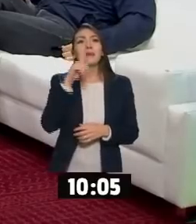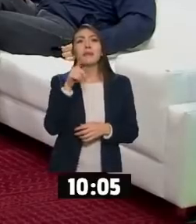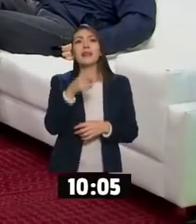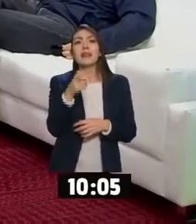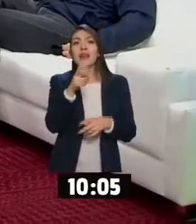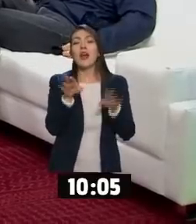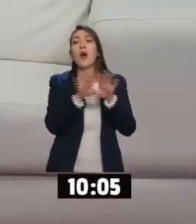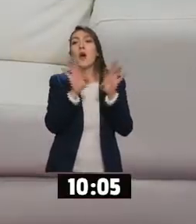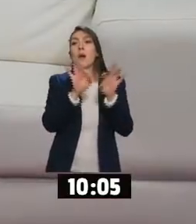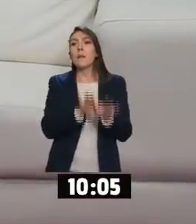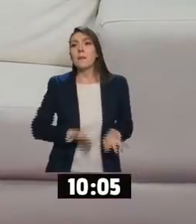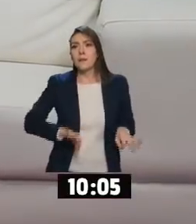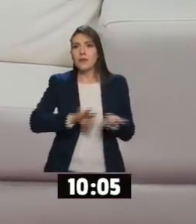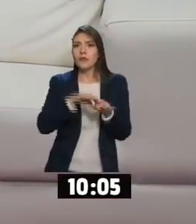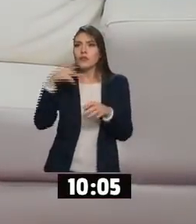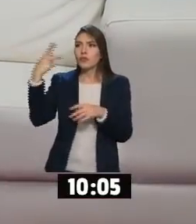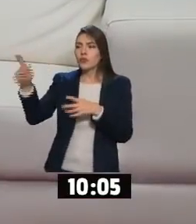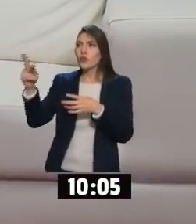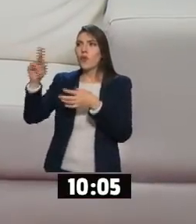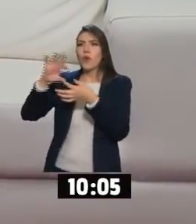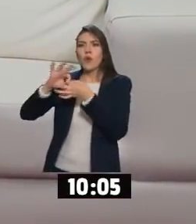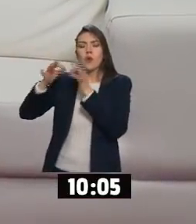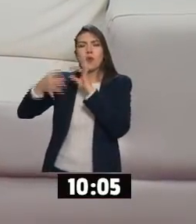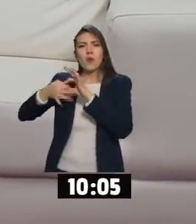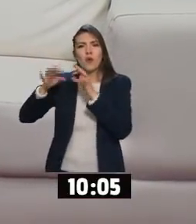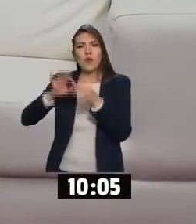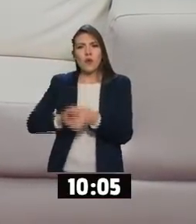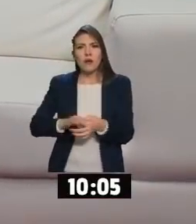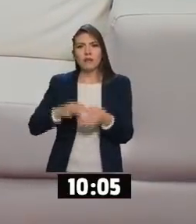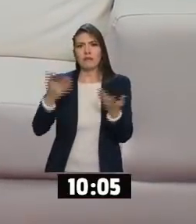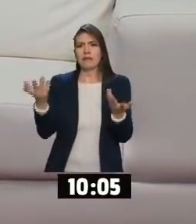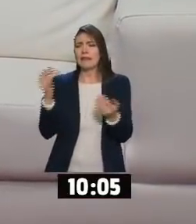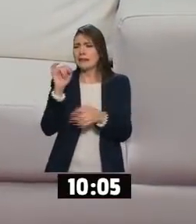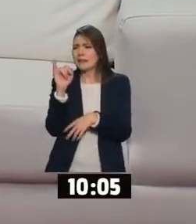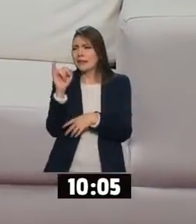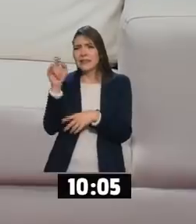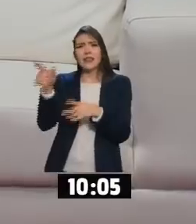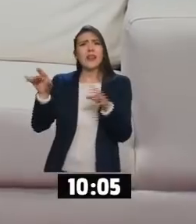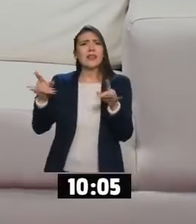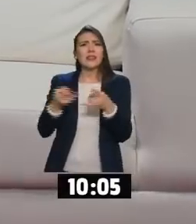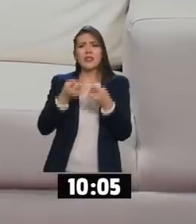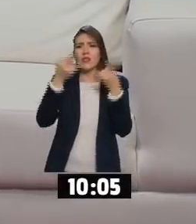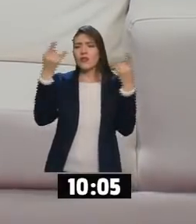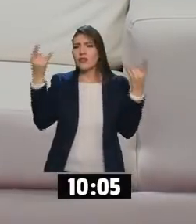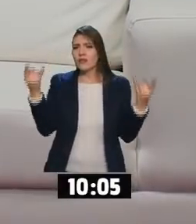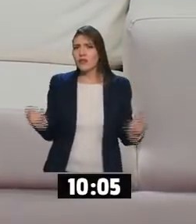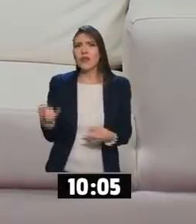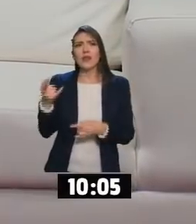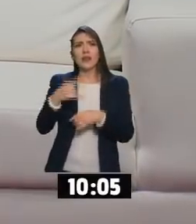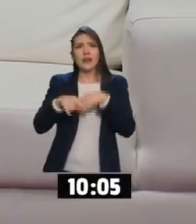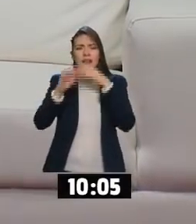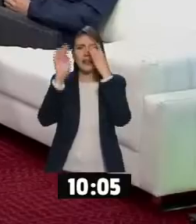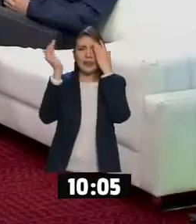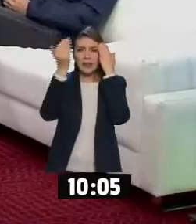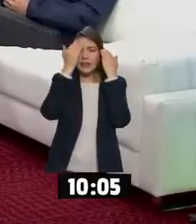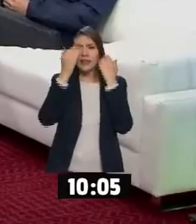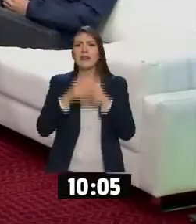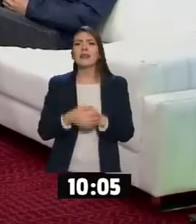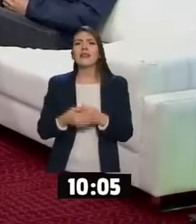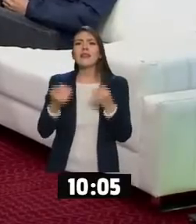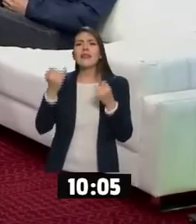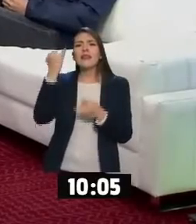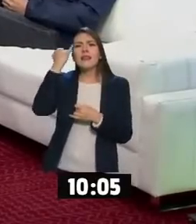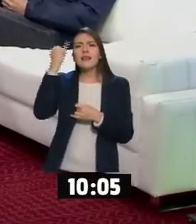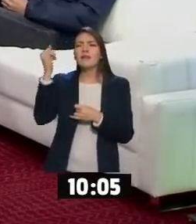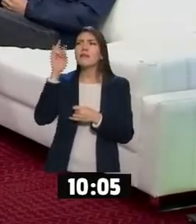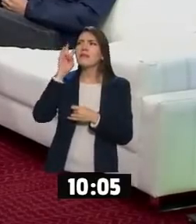referente olímpico nacional, va a ser histórico. Mundial, y de una competidora que no conoció los Imagínate enmarcarlo y voltear a verlo y